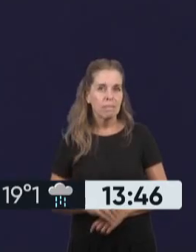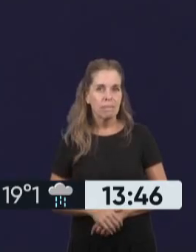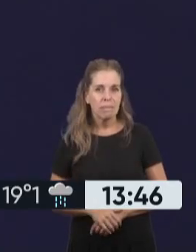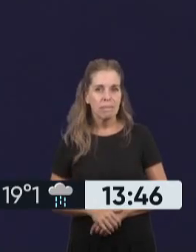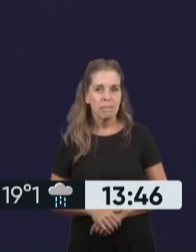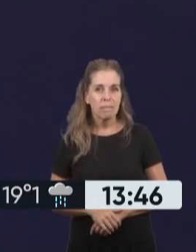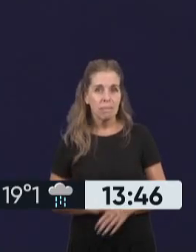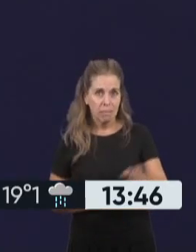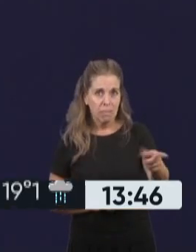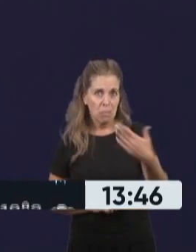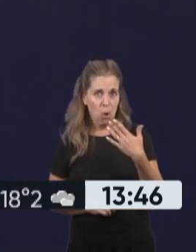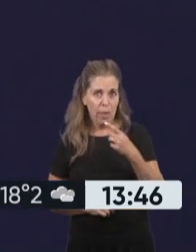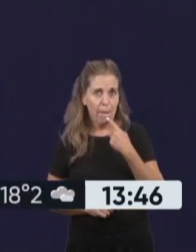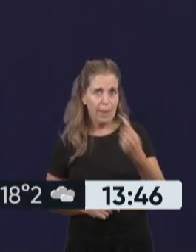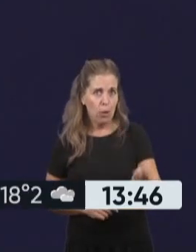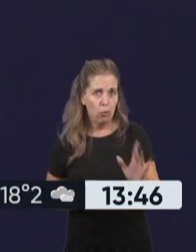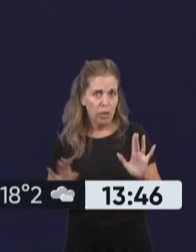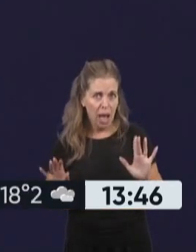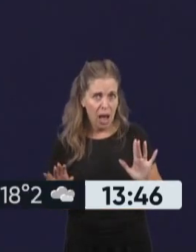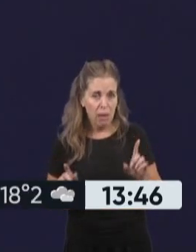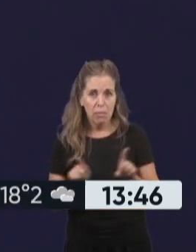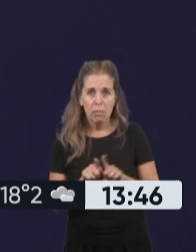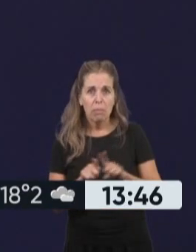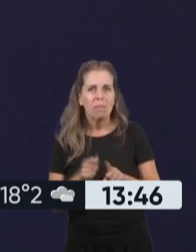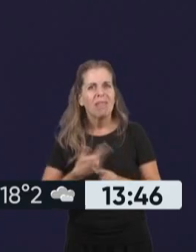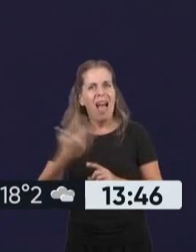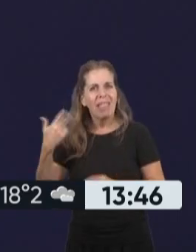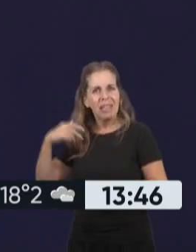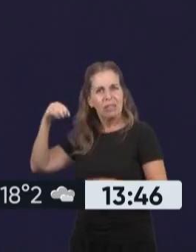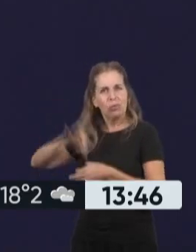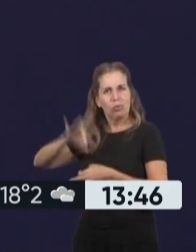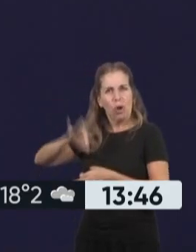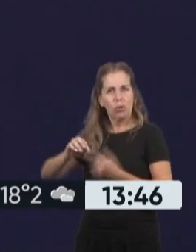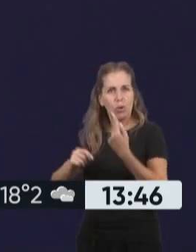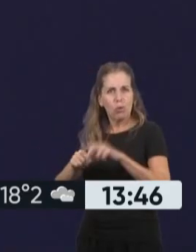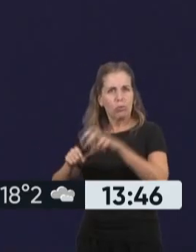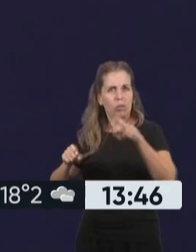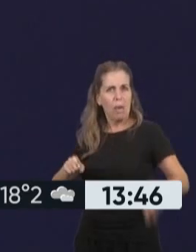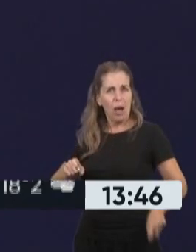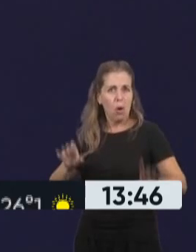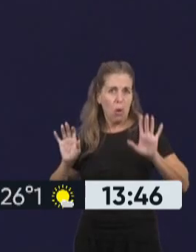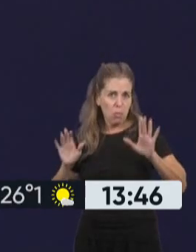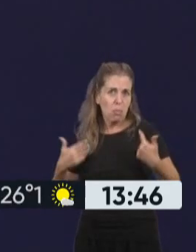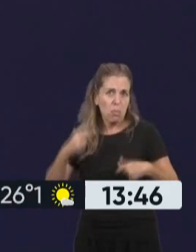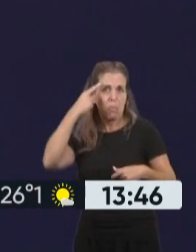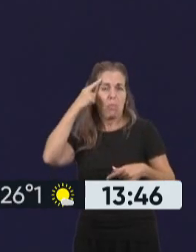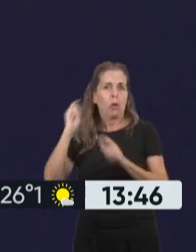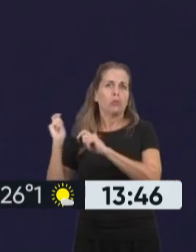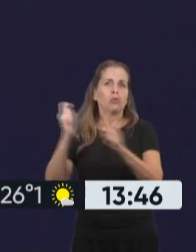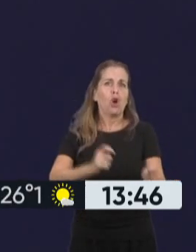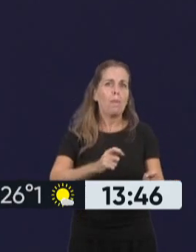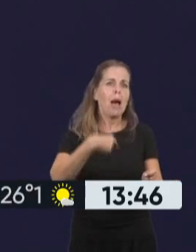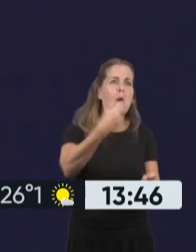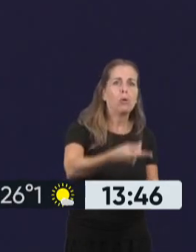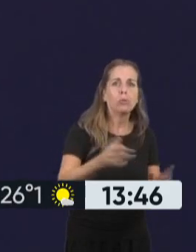la pregunta, por supuesto, pero como hicieron el sorteo y se bajó uno, entendía que podía tener la libertad de elegir a